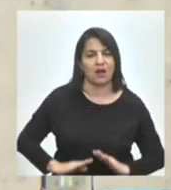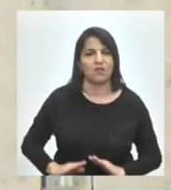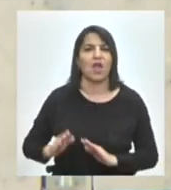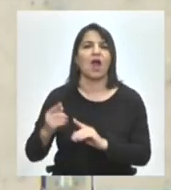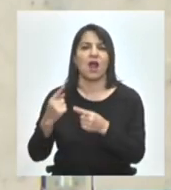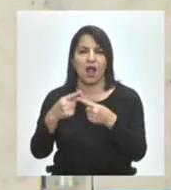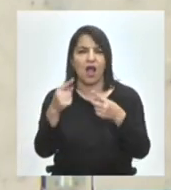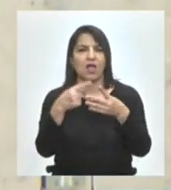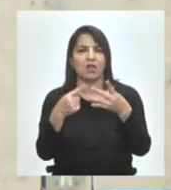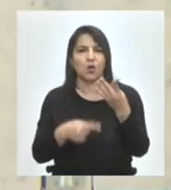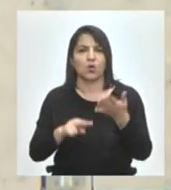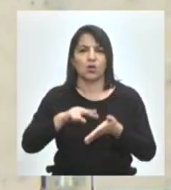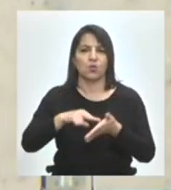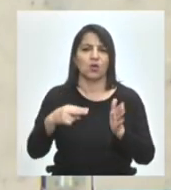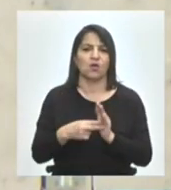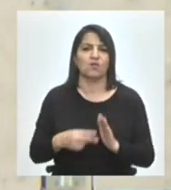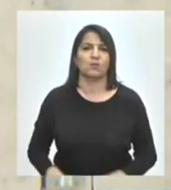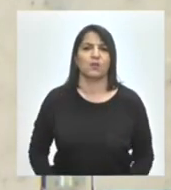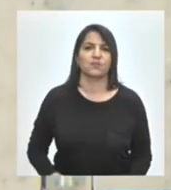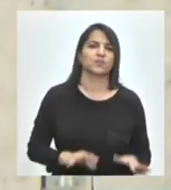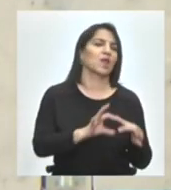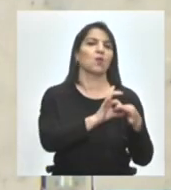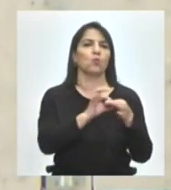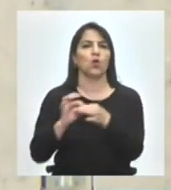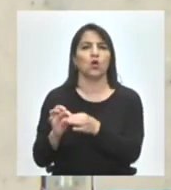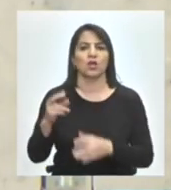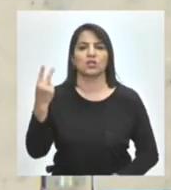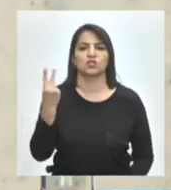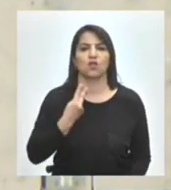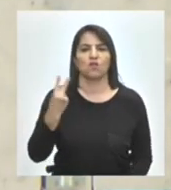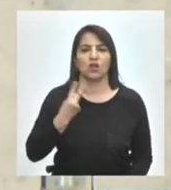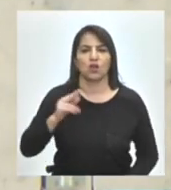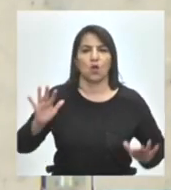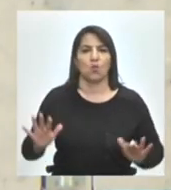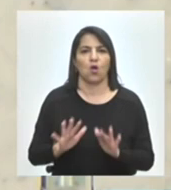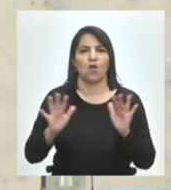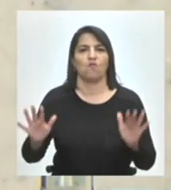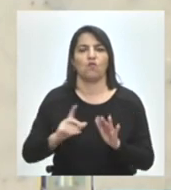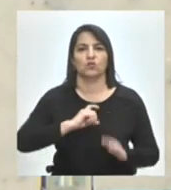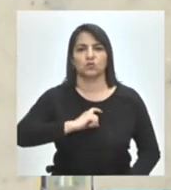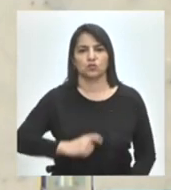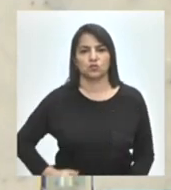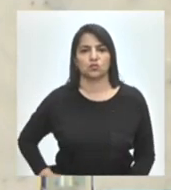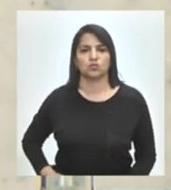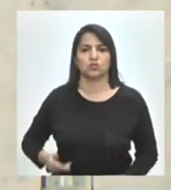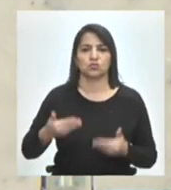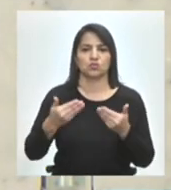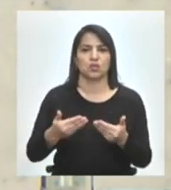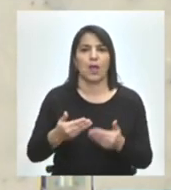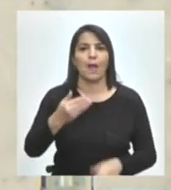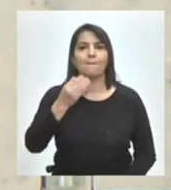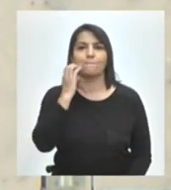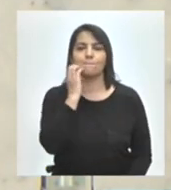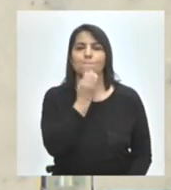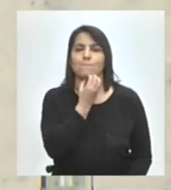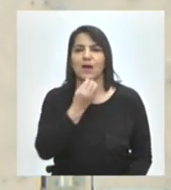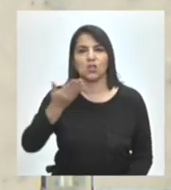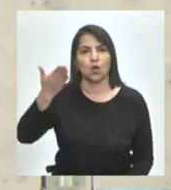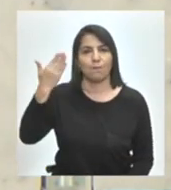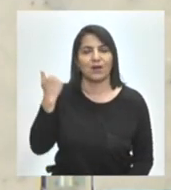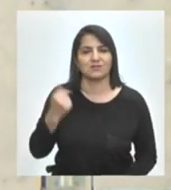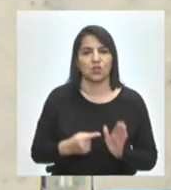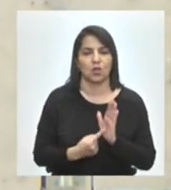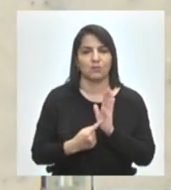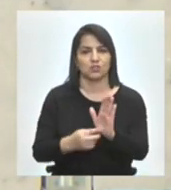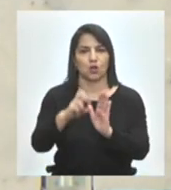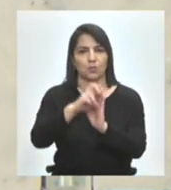pesadas cargas. Por eso, valoramos el esfuerzo del Gobierno, que en mayo recién pasado nos presentó un completo